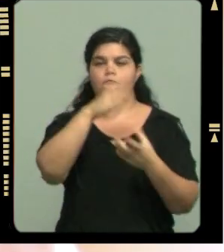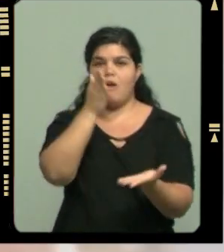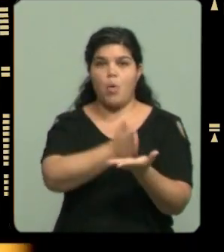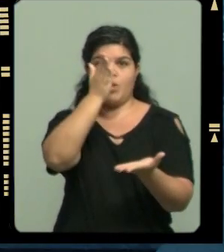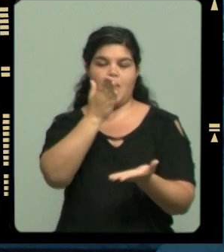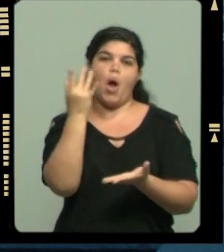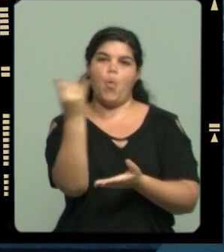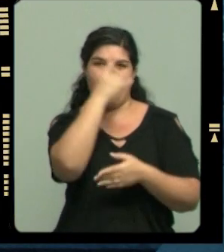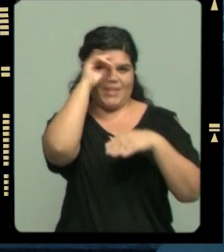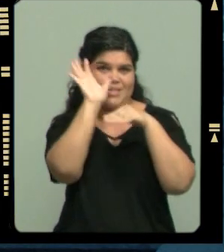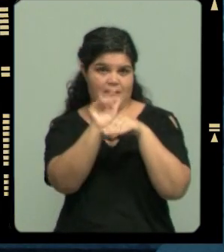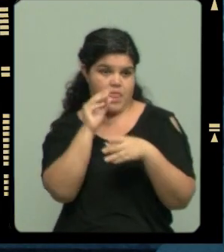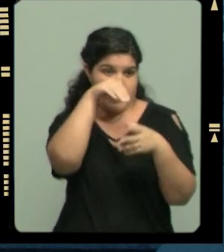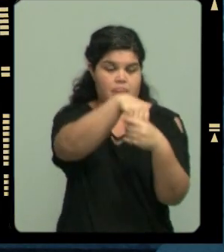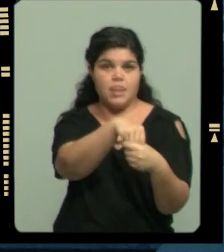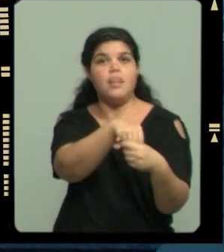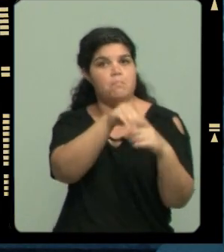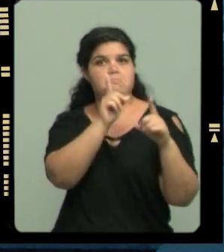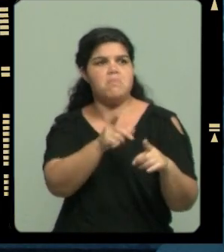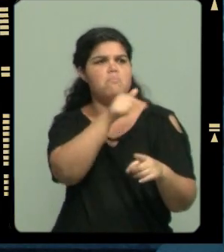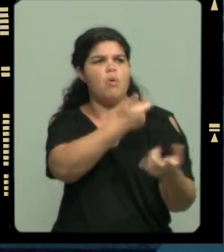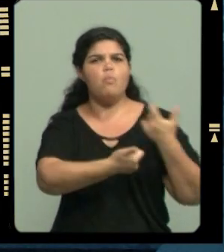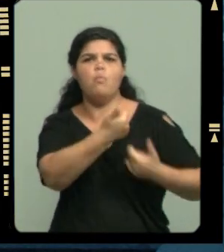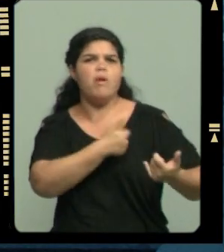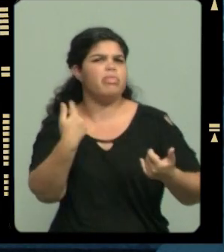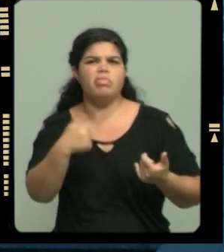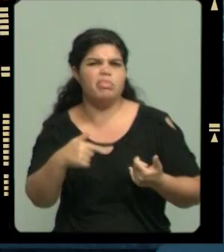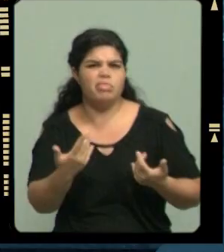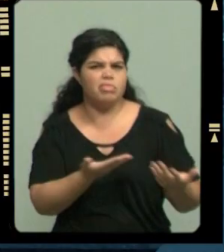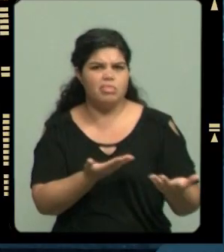Cuyo, para que me cuente qué es lo que proponen.